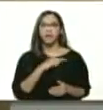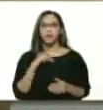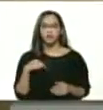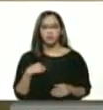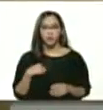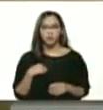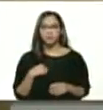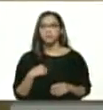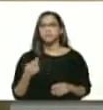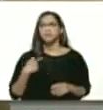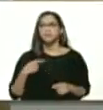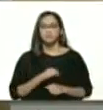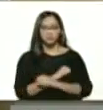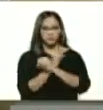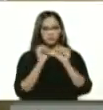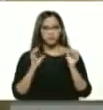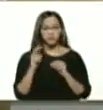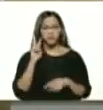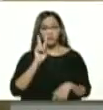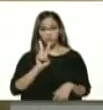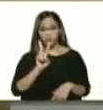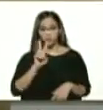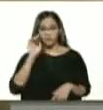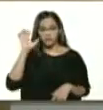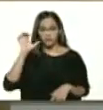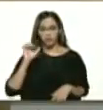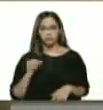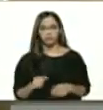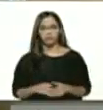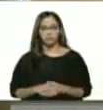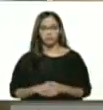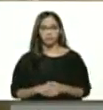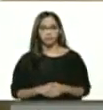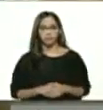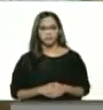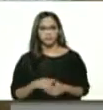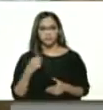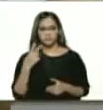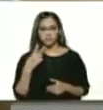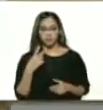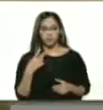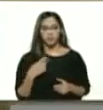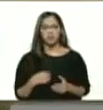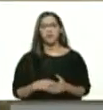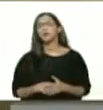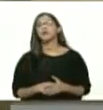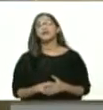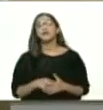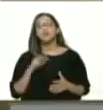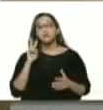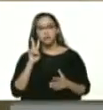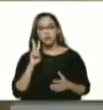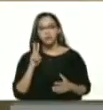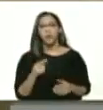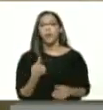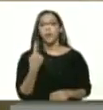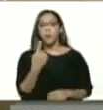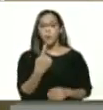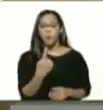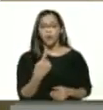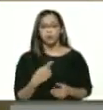tiene claramente dos etapas fundamentales dos fundamentales tiene va otras pero las dos fundamentales una es